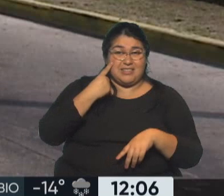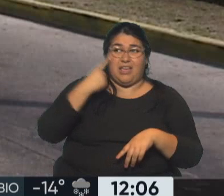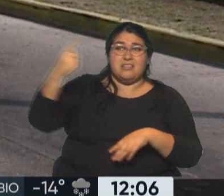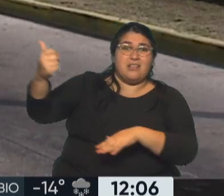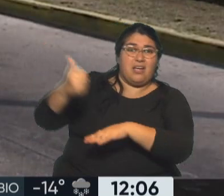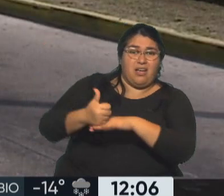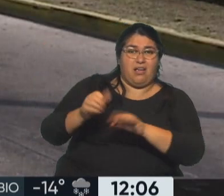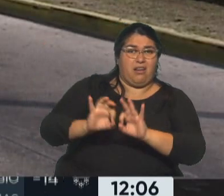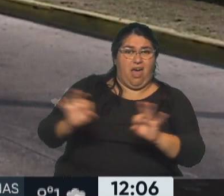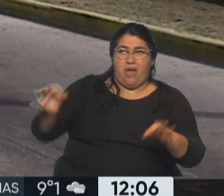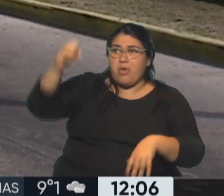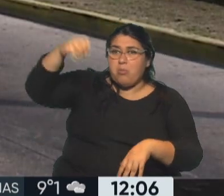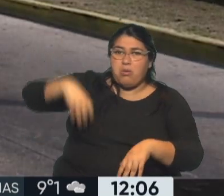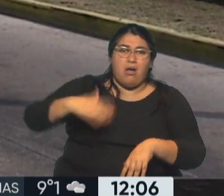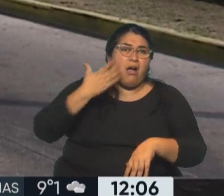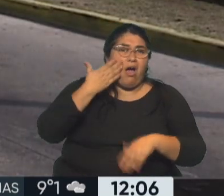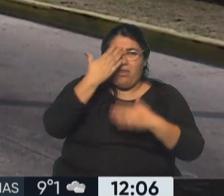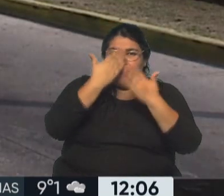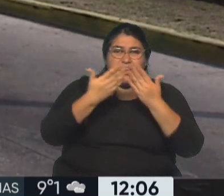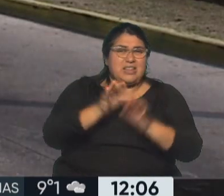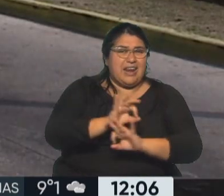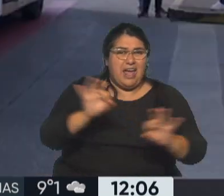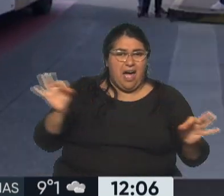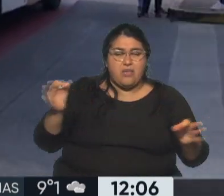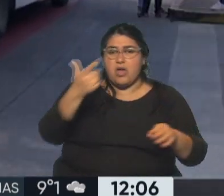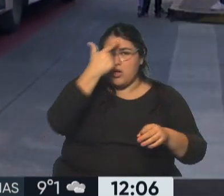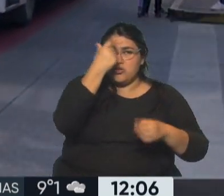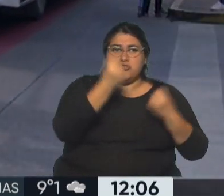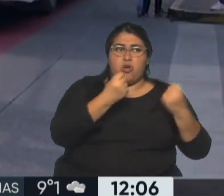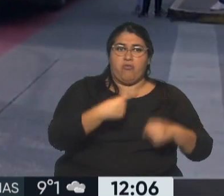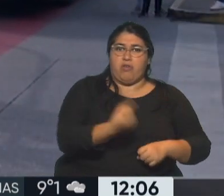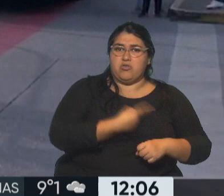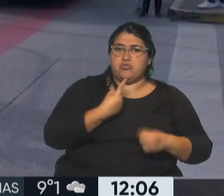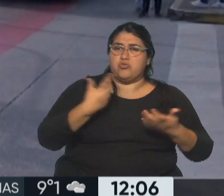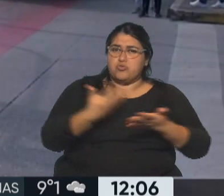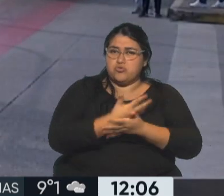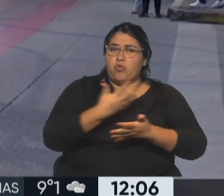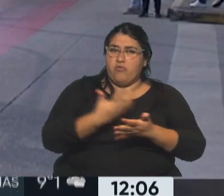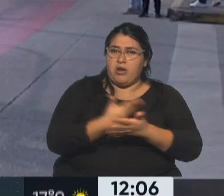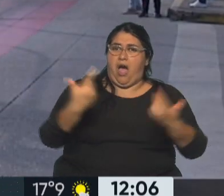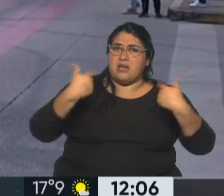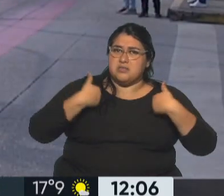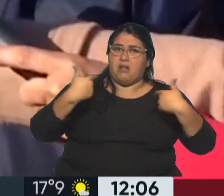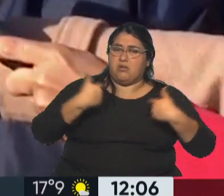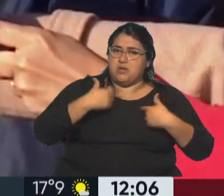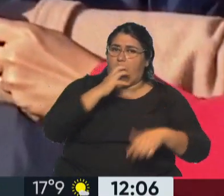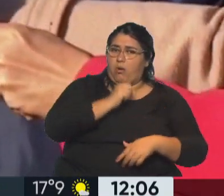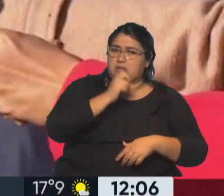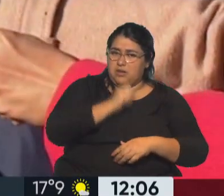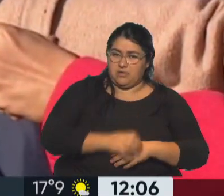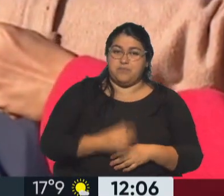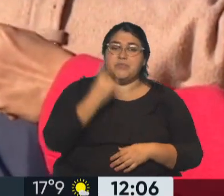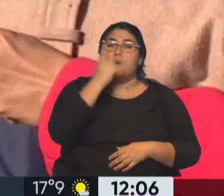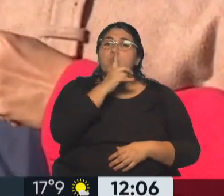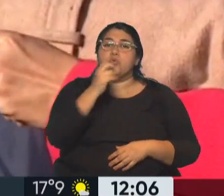aparece, ni siquiera da la cara, los choferes seguimos sufriendo algunos hechos de inseguridad. La UTOI no nos